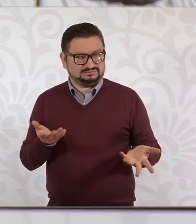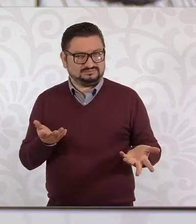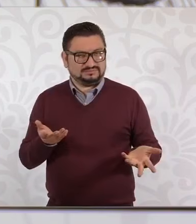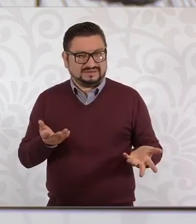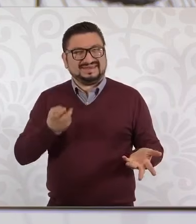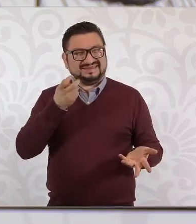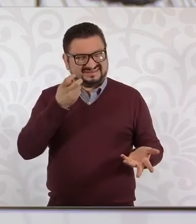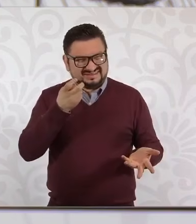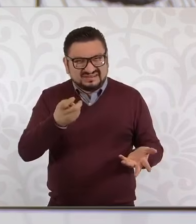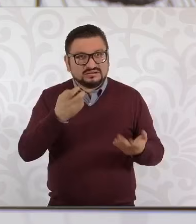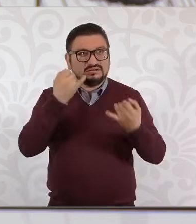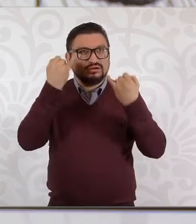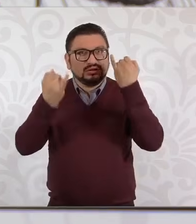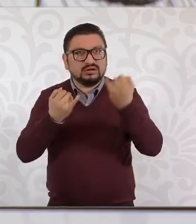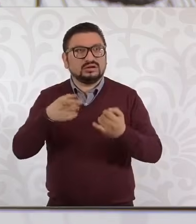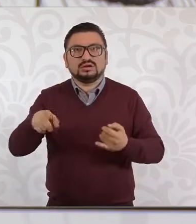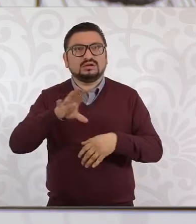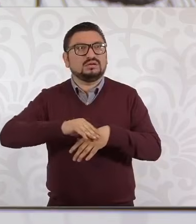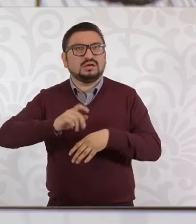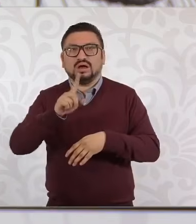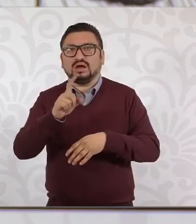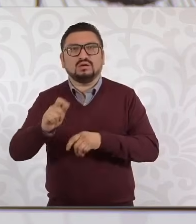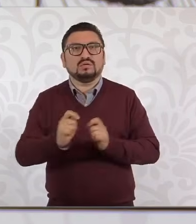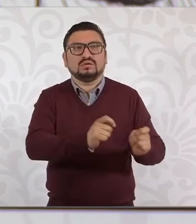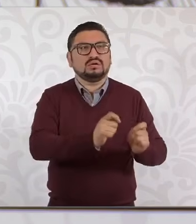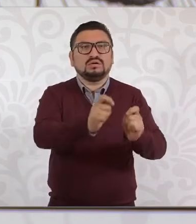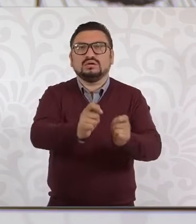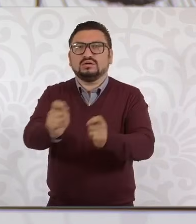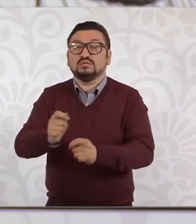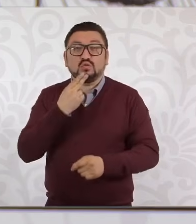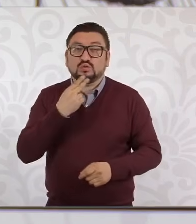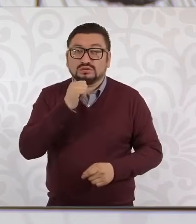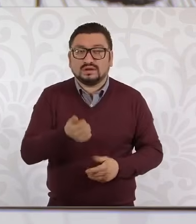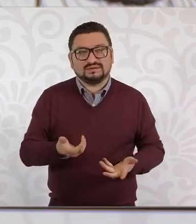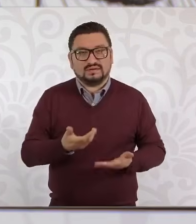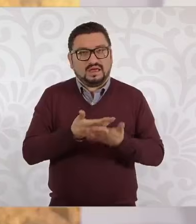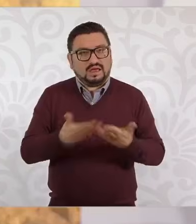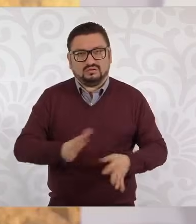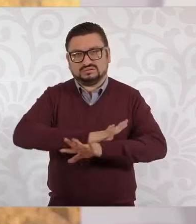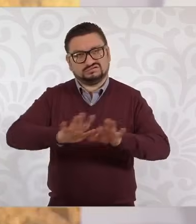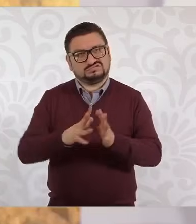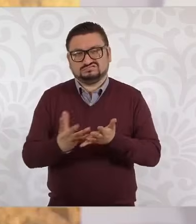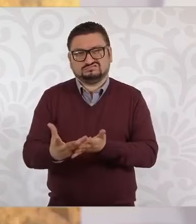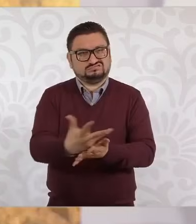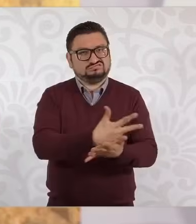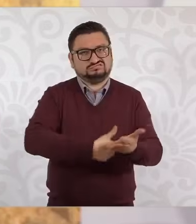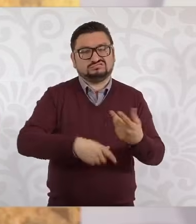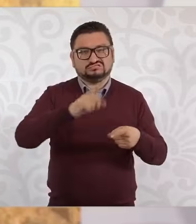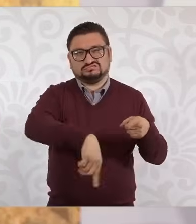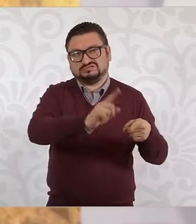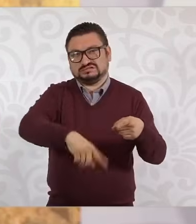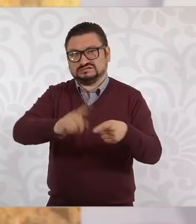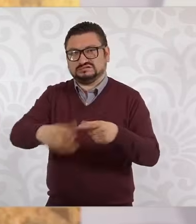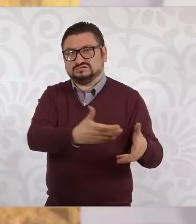Entonces era la especulación del agua a pesar de que no se usara. Ahora regresa toda esa concesión